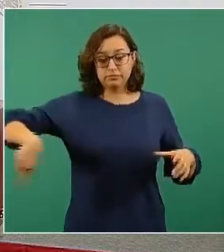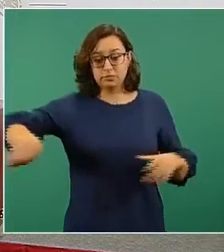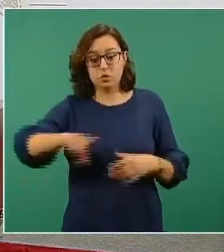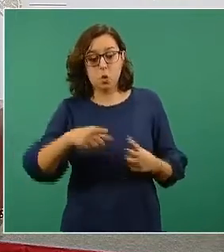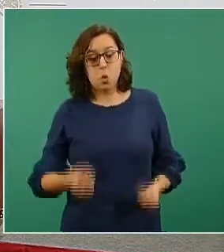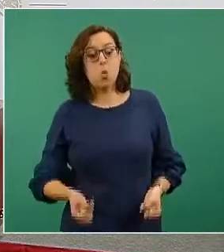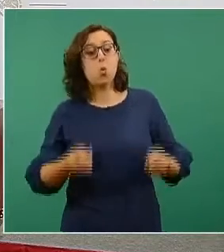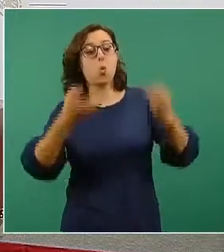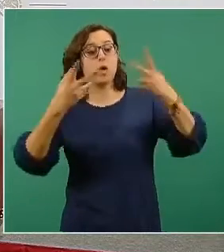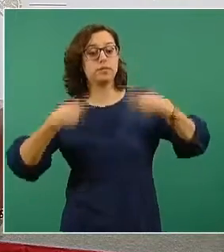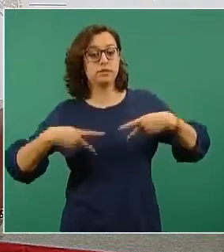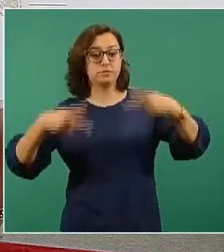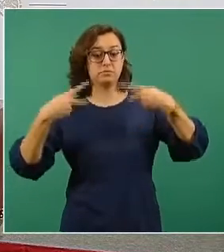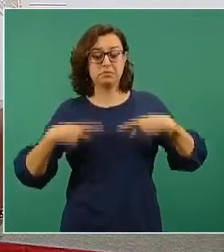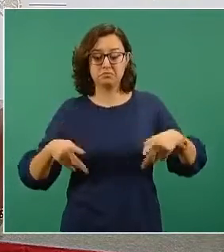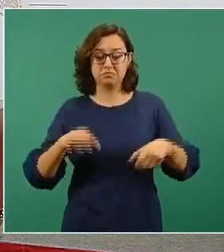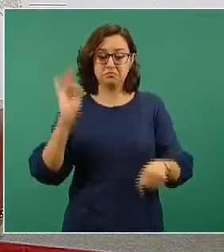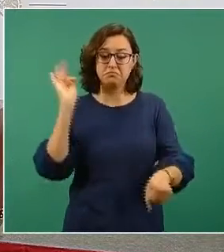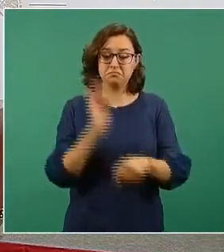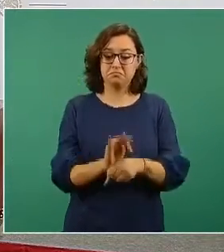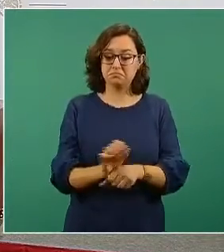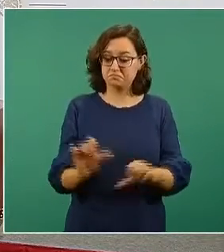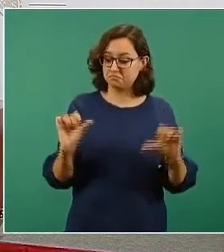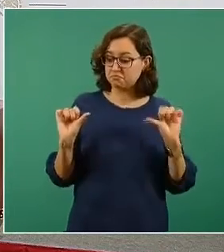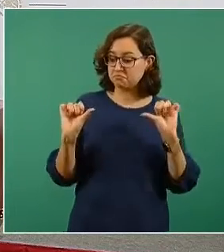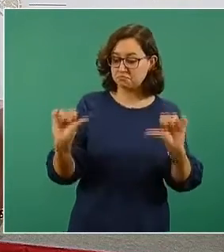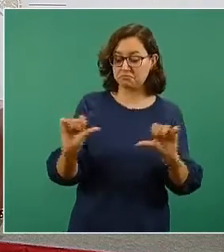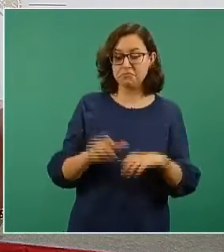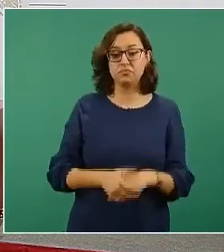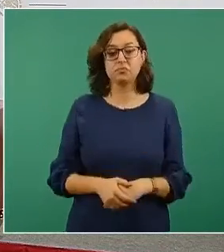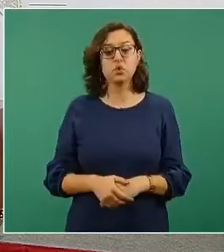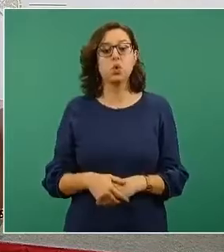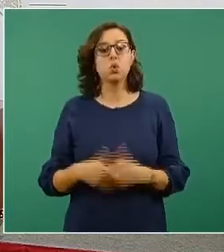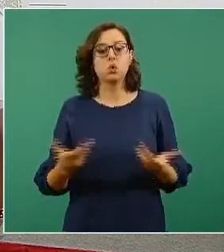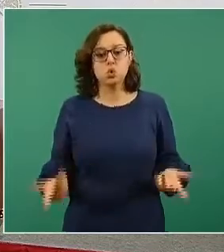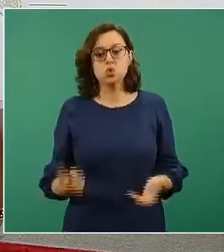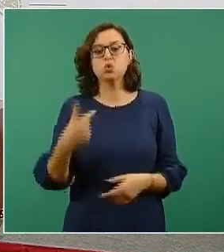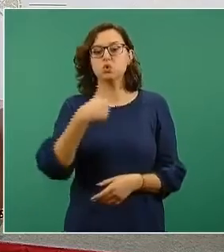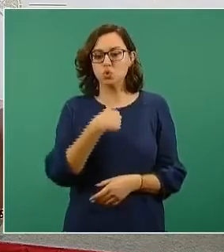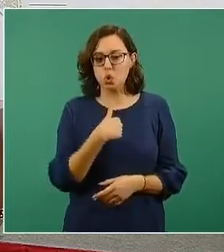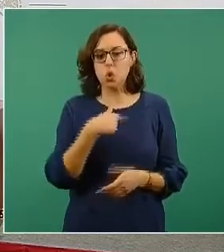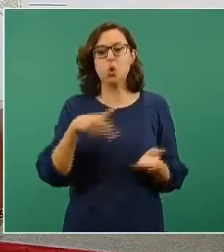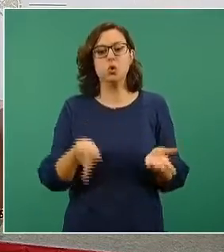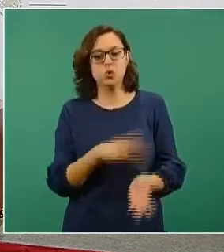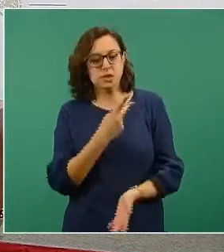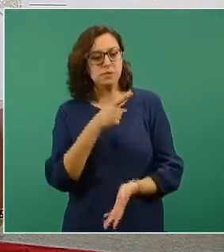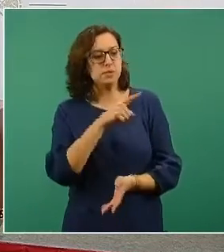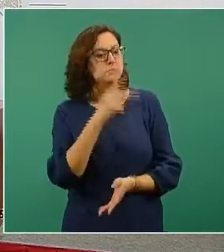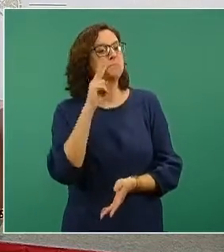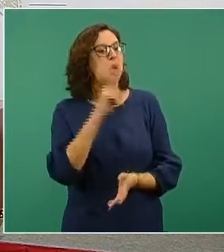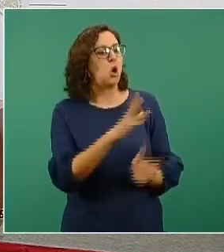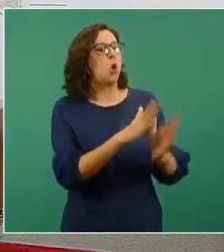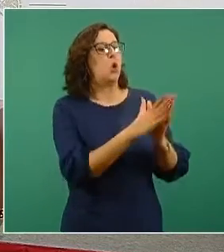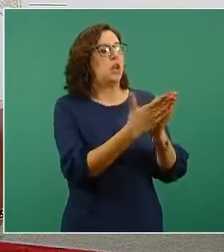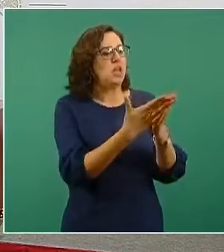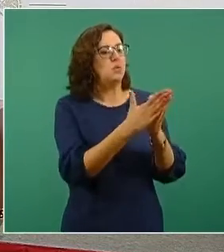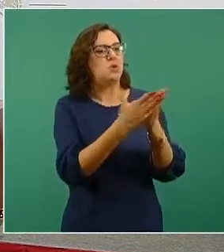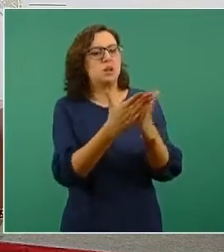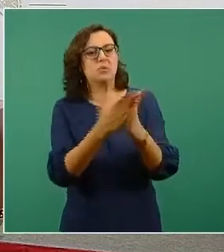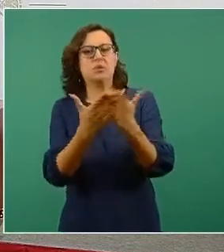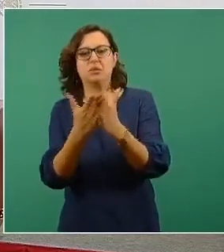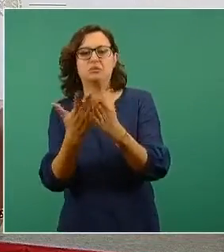rebaño. Y ya que estamos en derechos de réplica, sigo viendo libros difamatorios y columnas